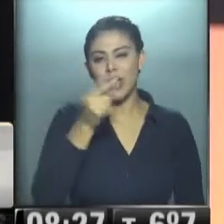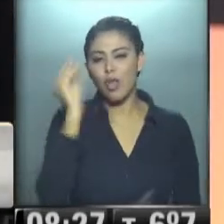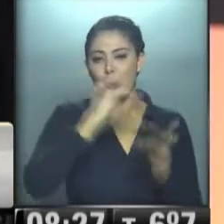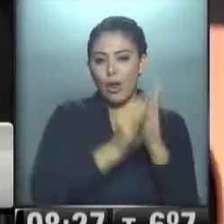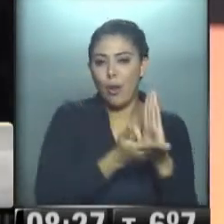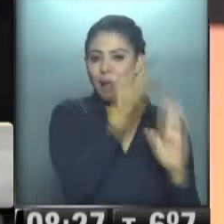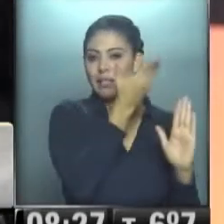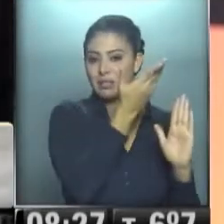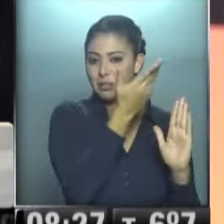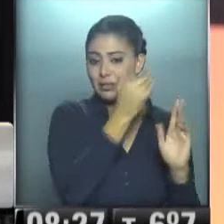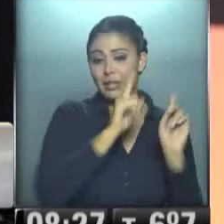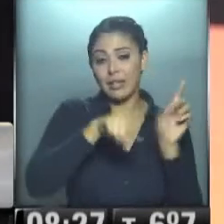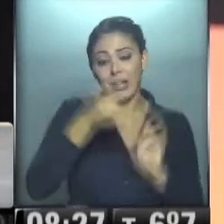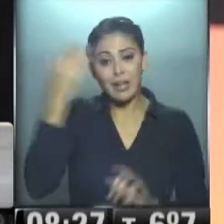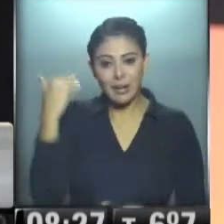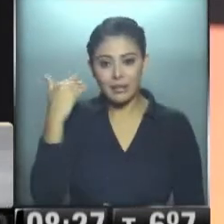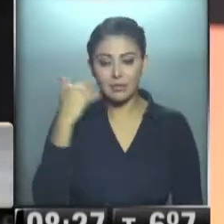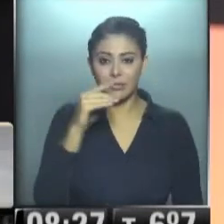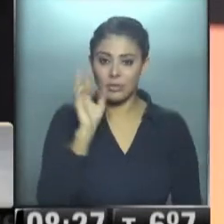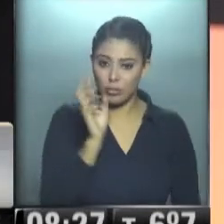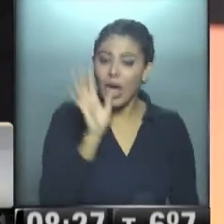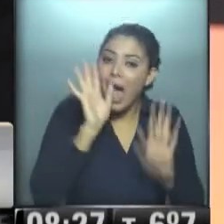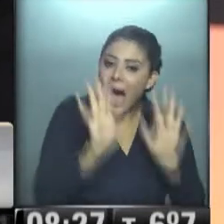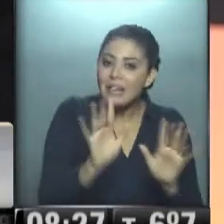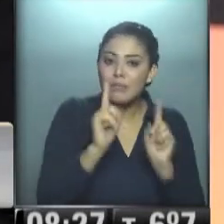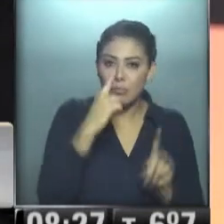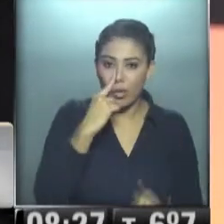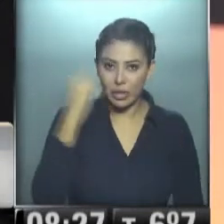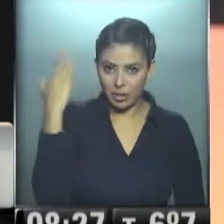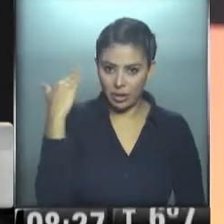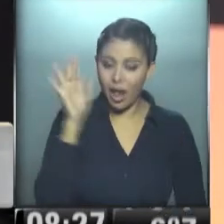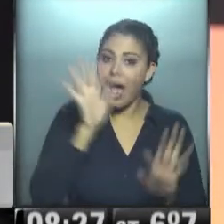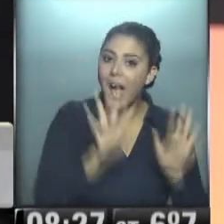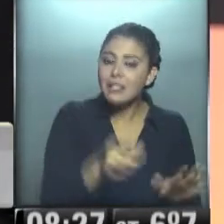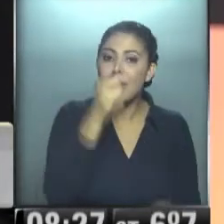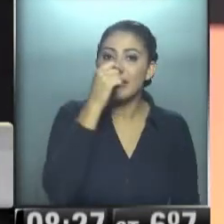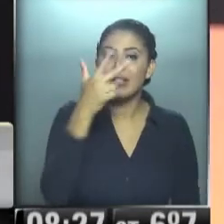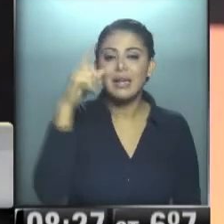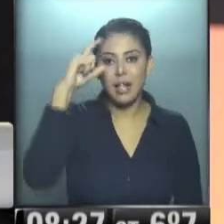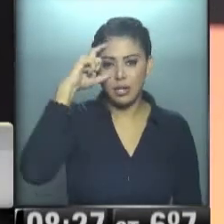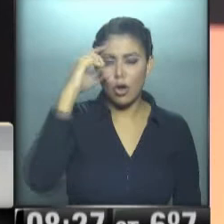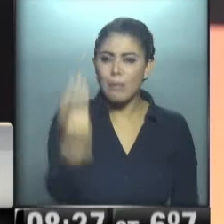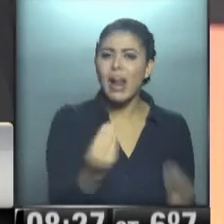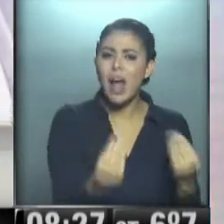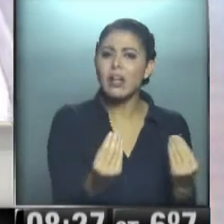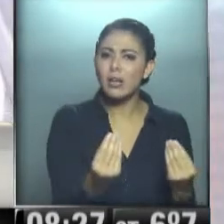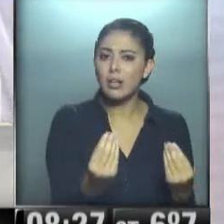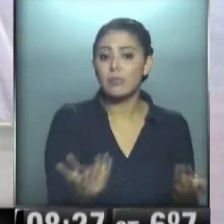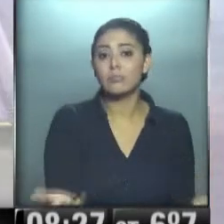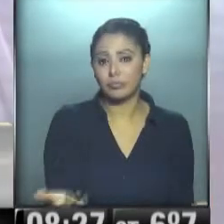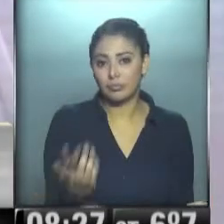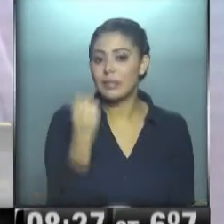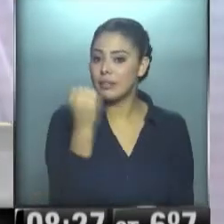la que se trate una acción al dólar esto lo que se hizo ese día esto lo que sí son el 23 de enero con qué objetivo bueno